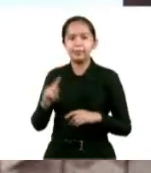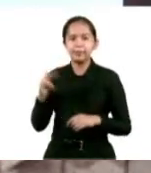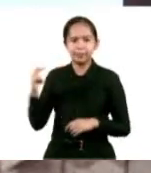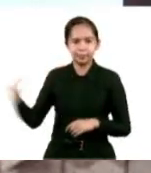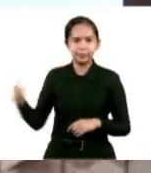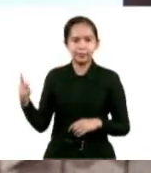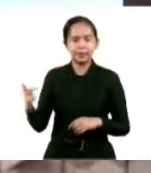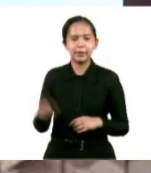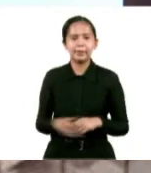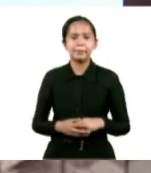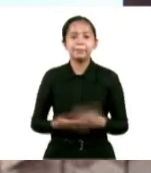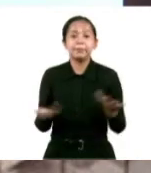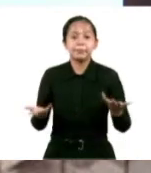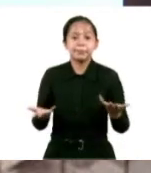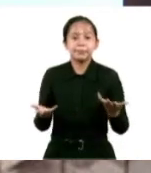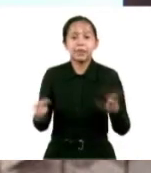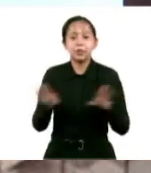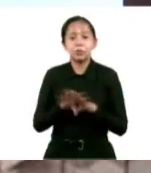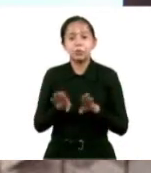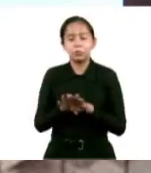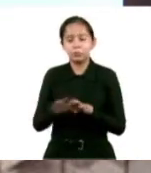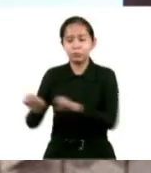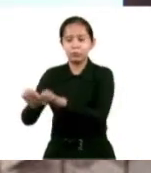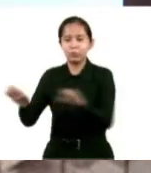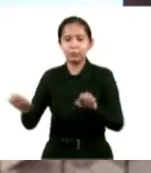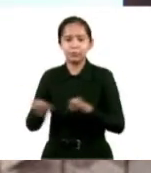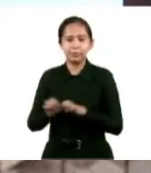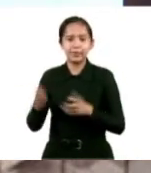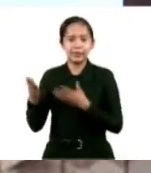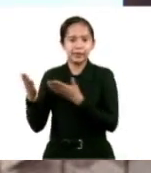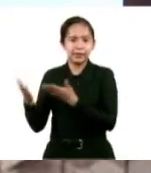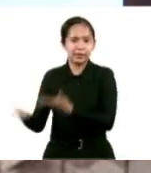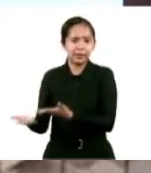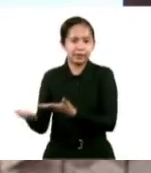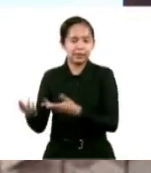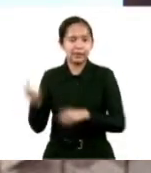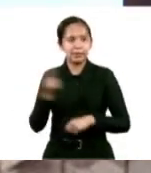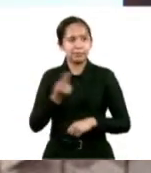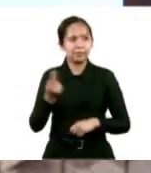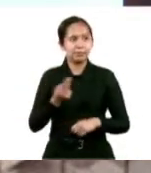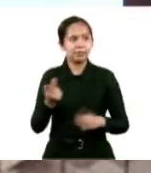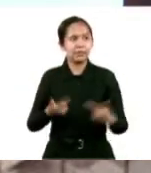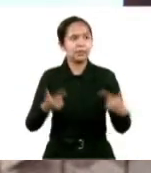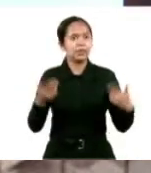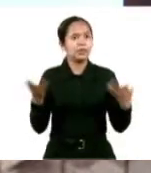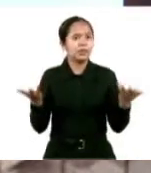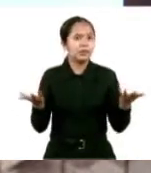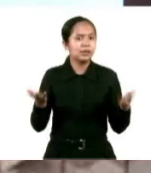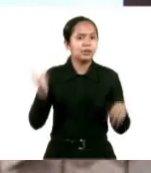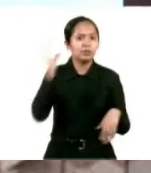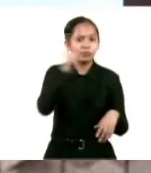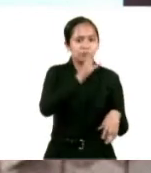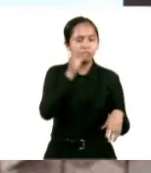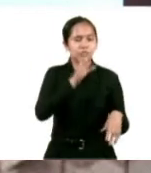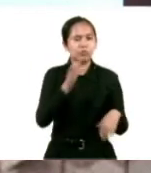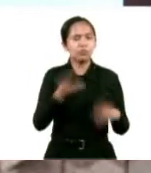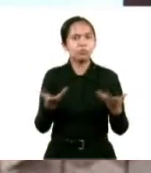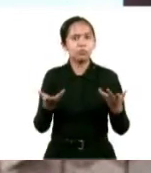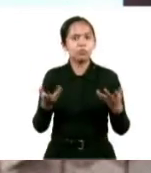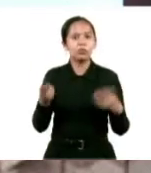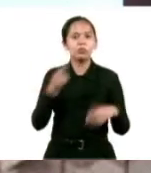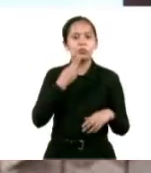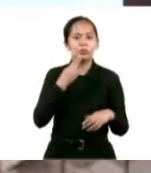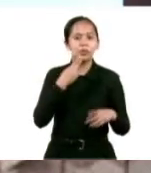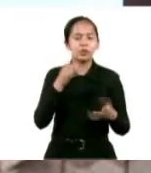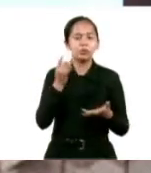ser que una empresa de esta magnitud fundamente una conclusión técnica de altísima precisión